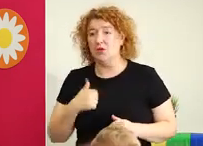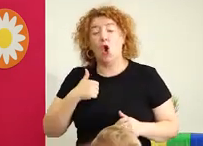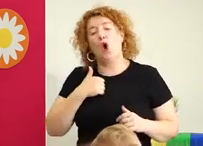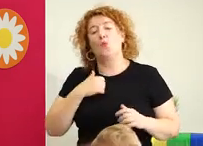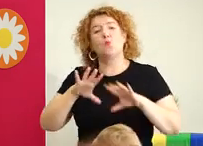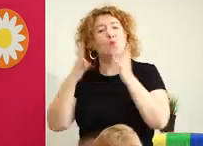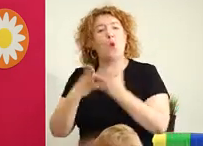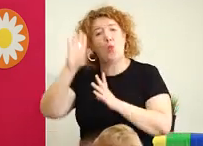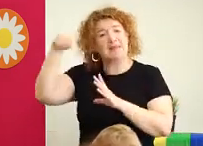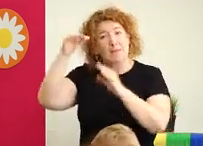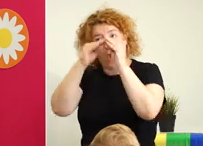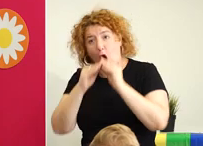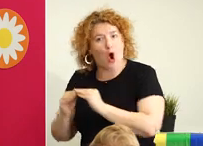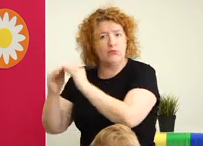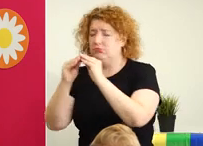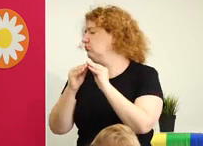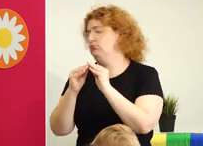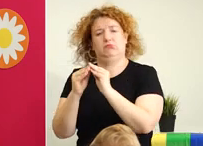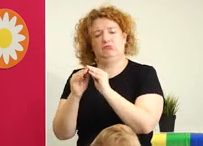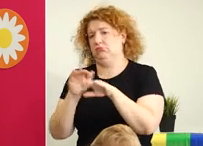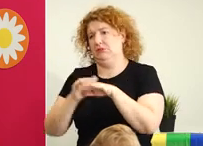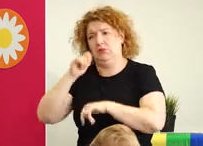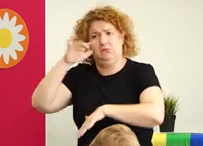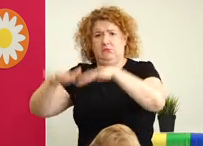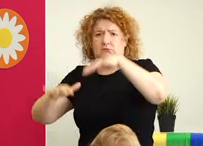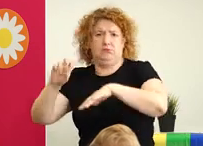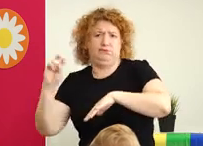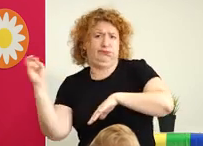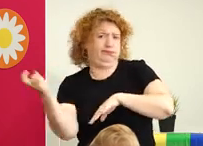homogéneo es errónea, ¿no? Hay una completa heterogeneidad